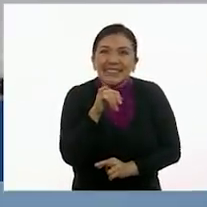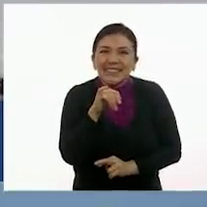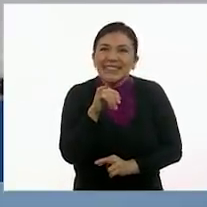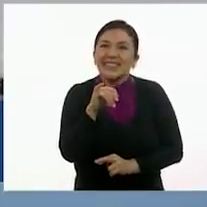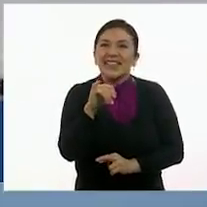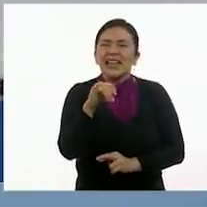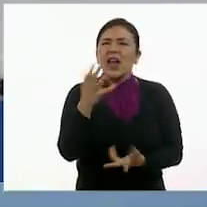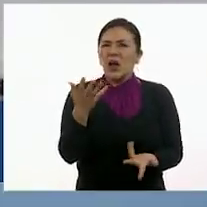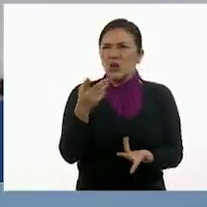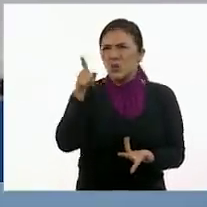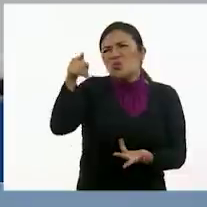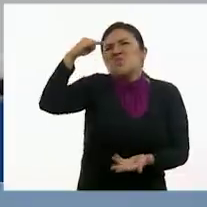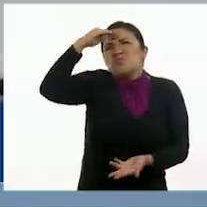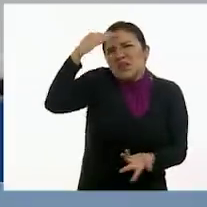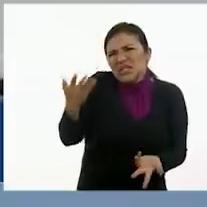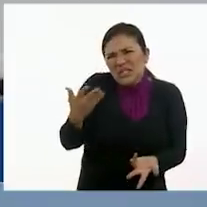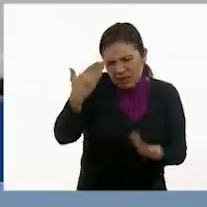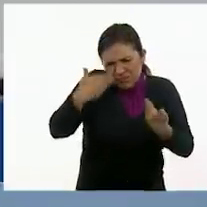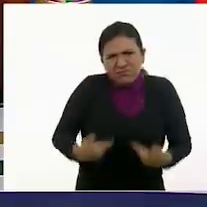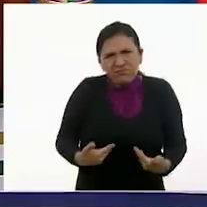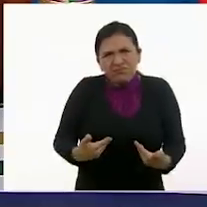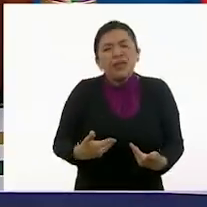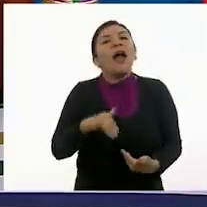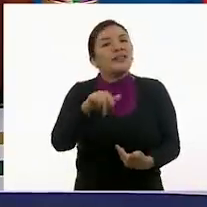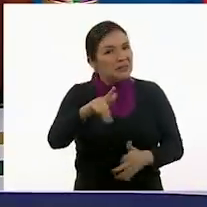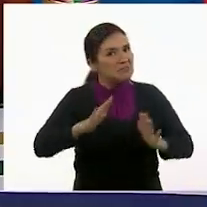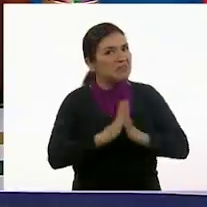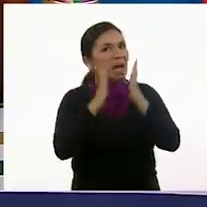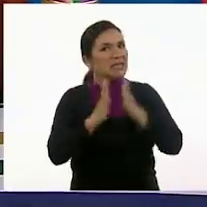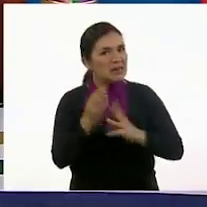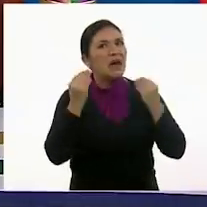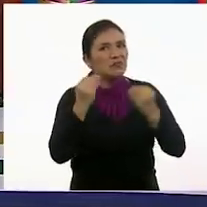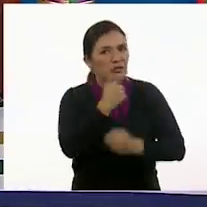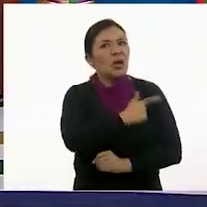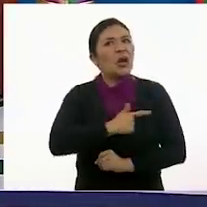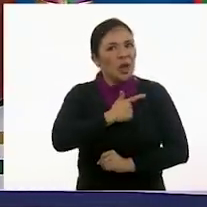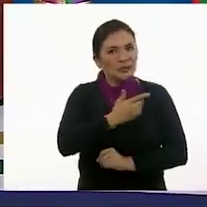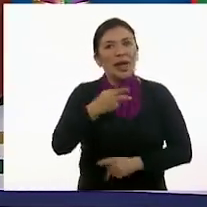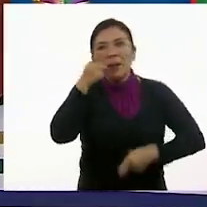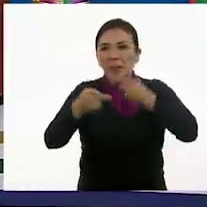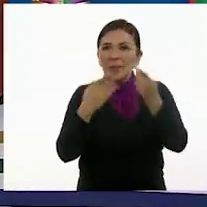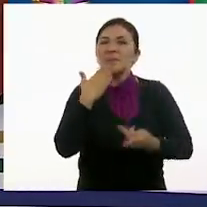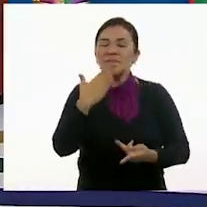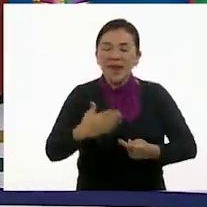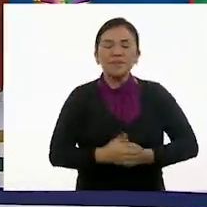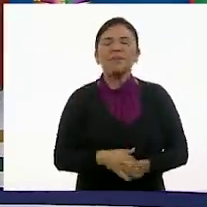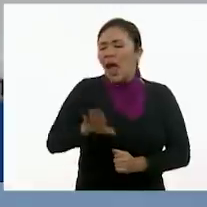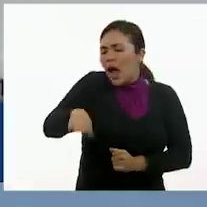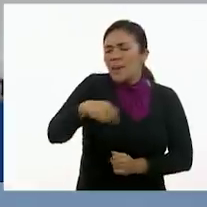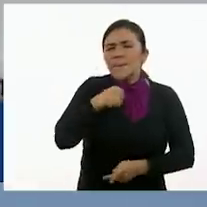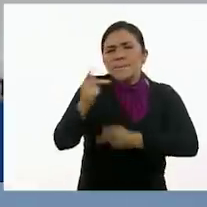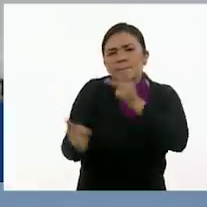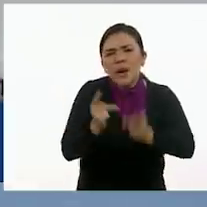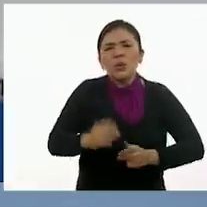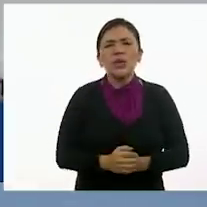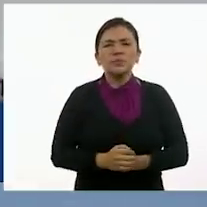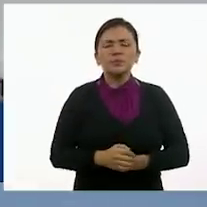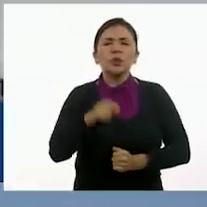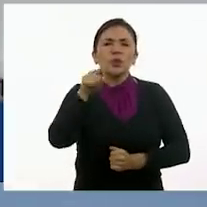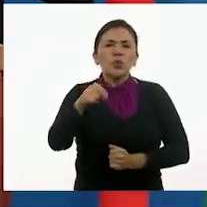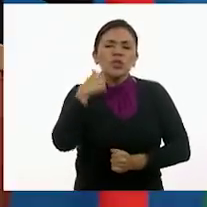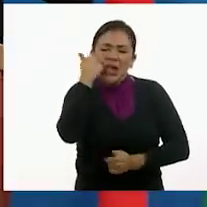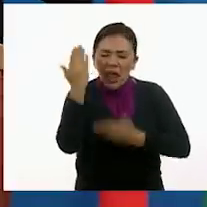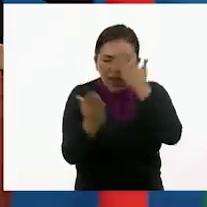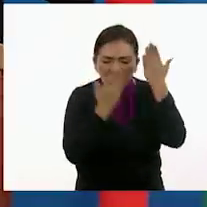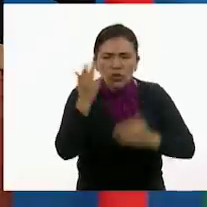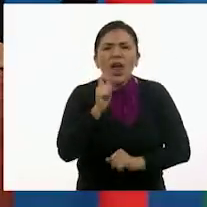bueno, ¿ustedes qué opinan? Bastante. Sí, opinamos que sí, mucho. Que sí eres muy participativo. Oye, ¿y qué quieres